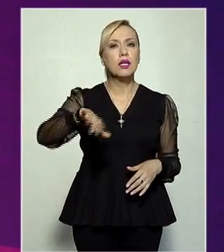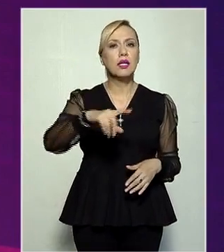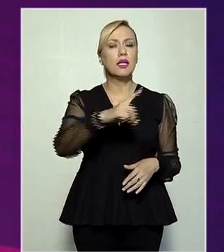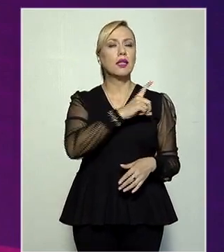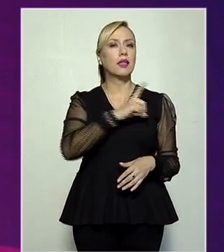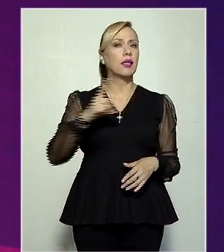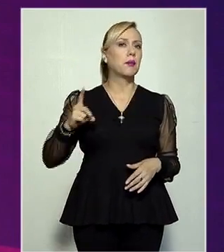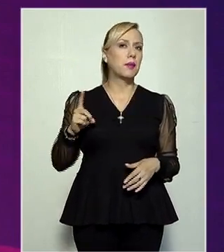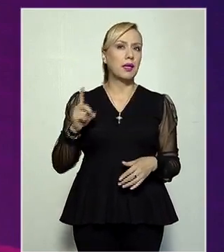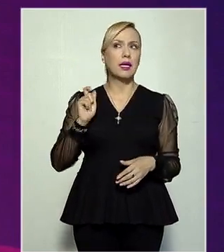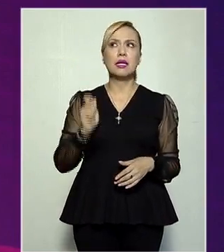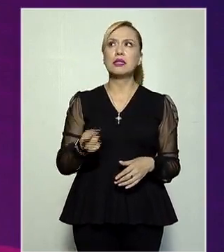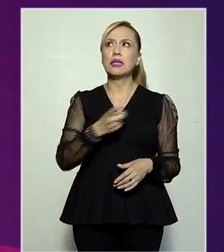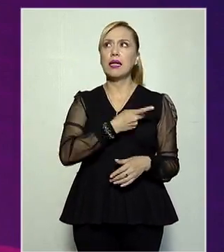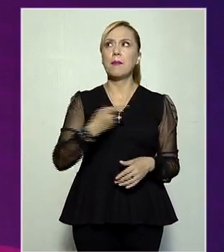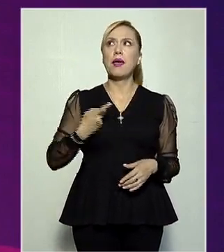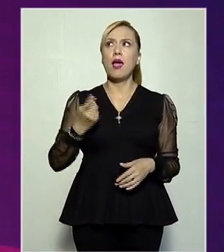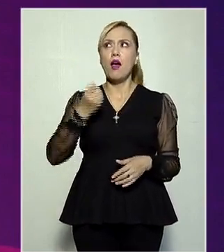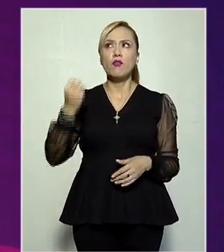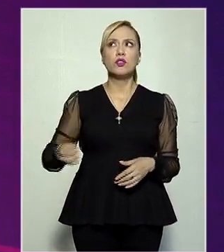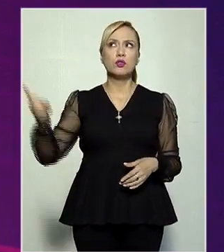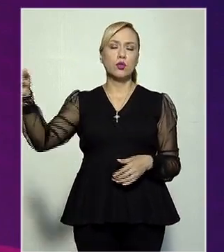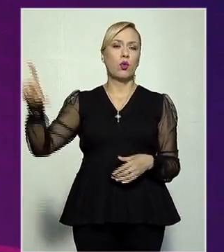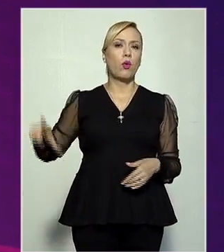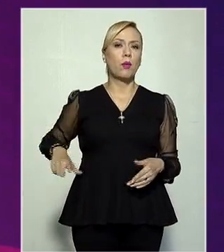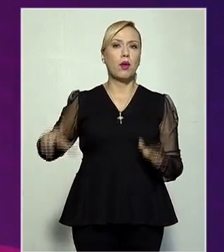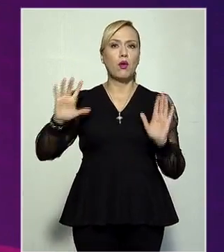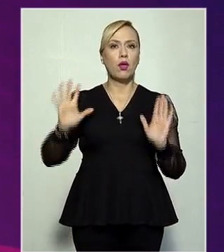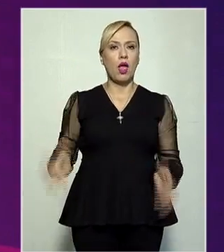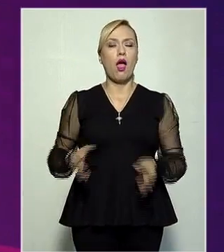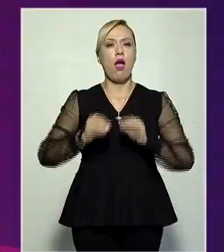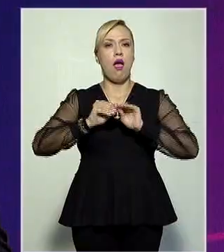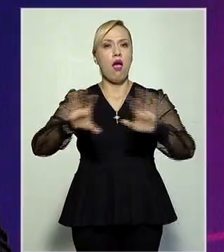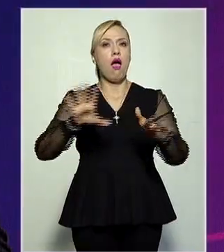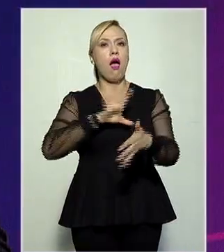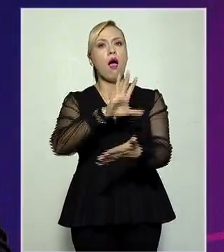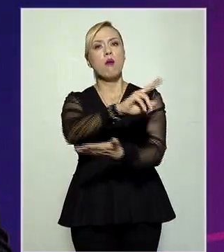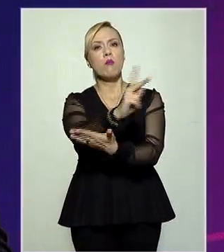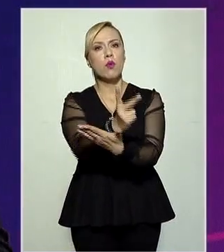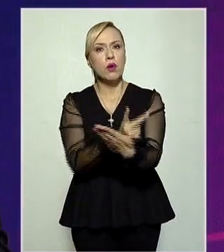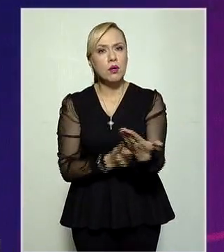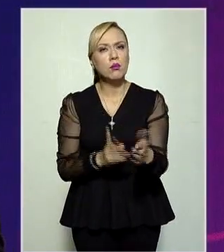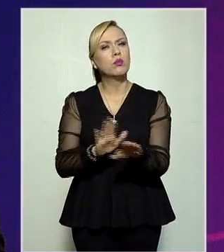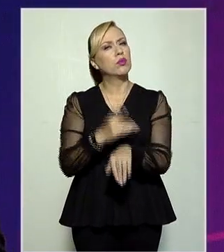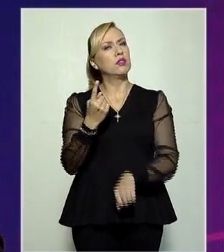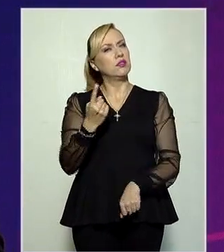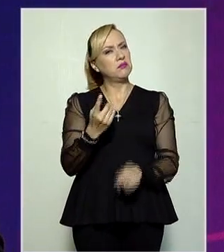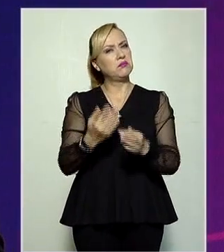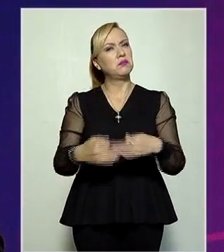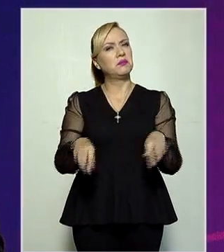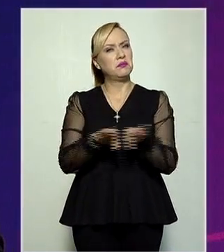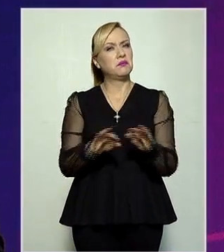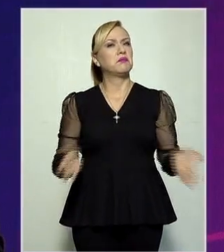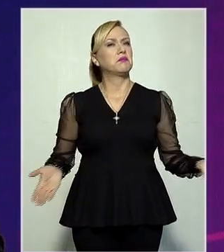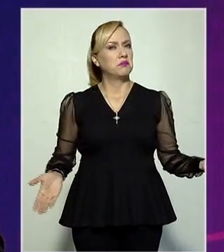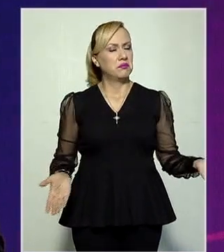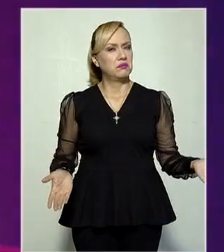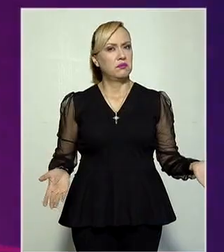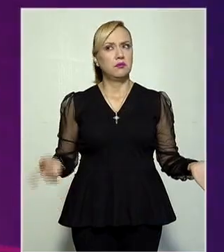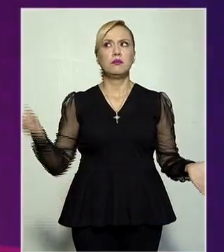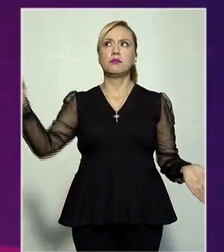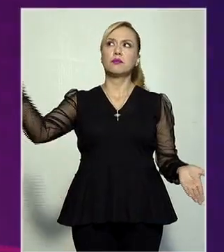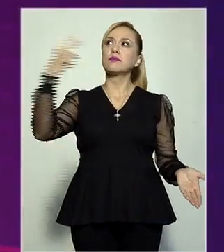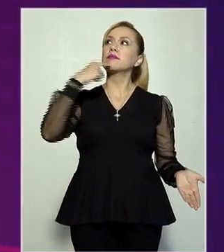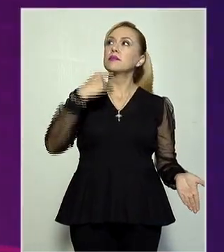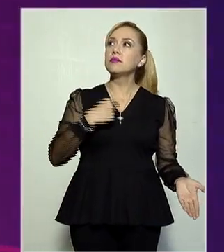hacer con base en una política pública. ¿Qué significa? ¿Qué es una política pública en términos generales? ¿Y por qué es relevante que nos digan que la